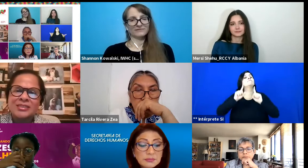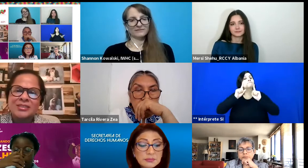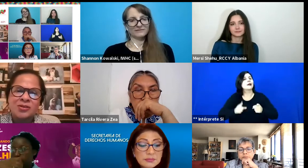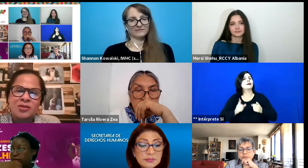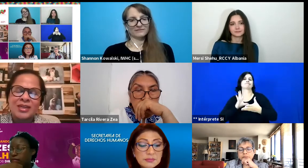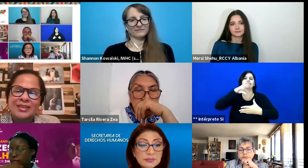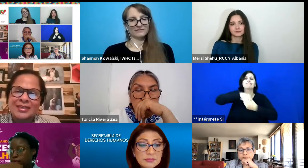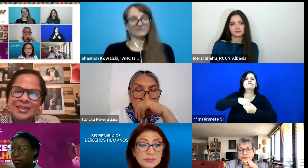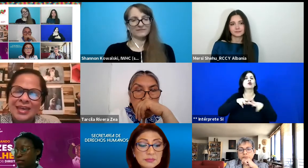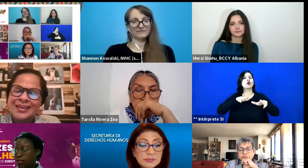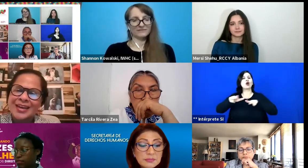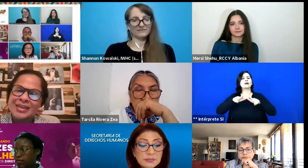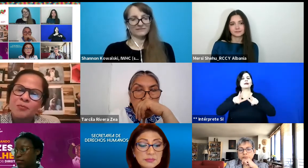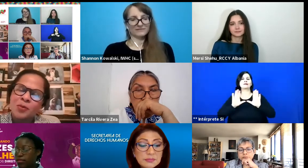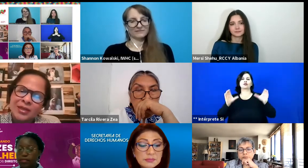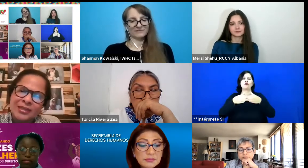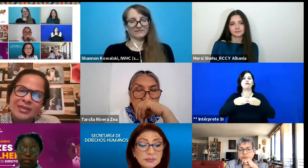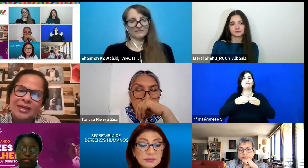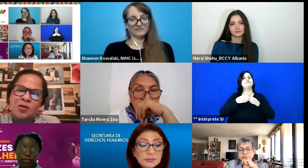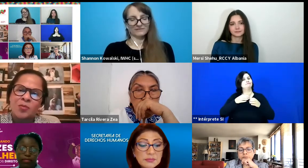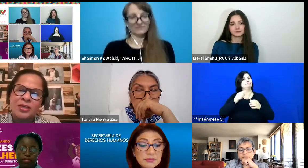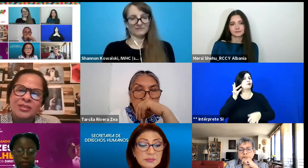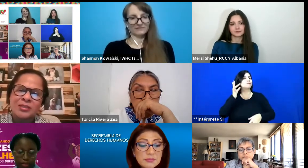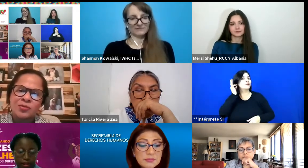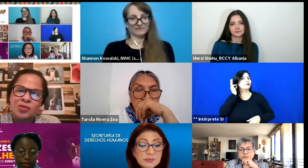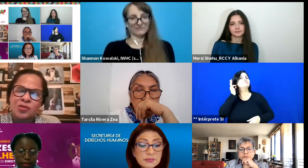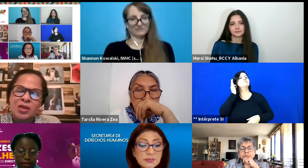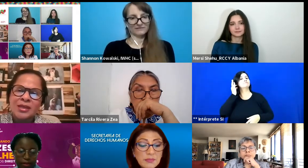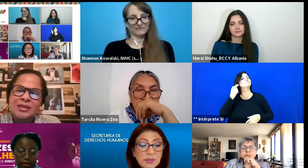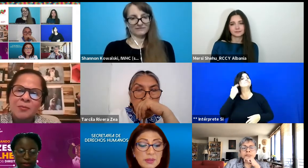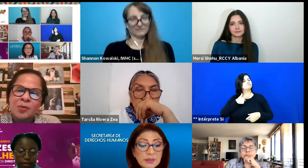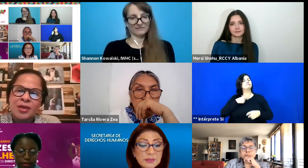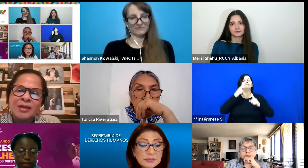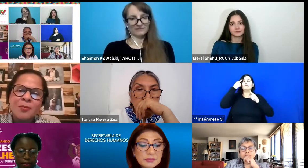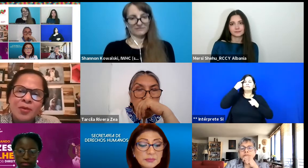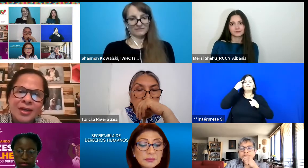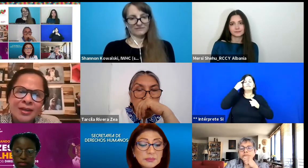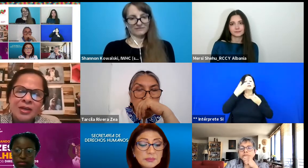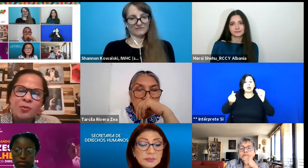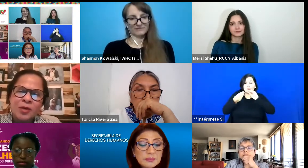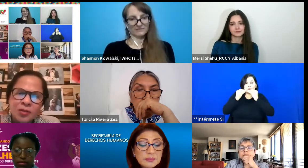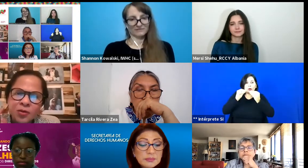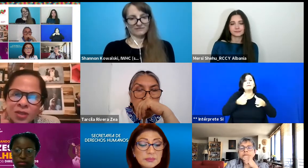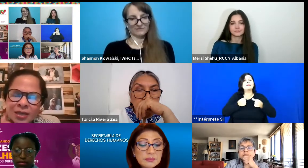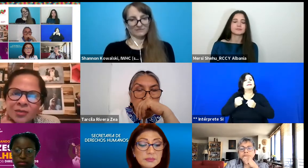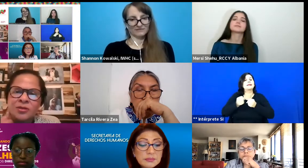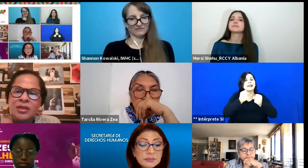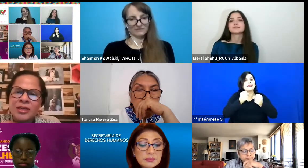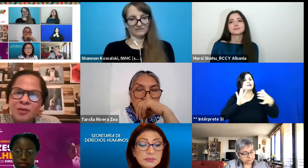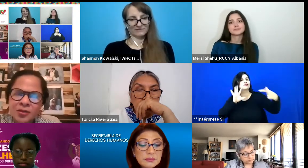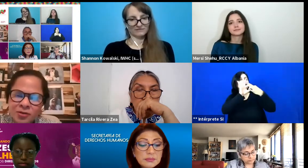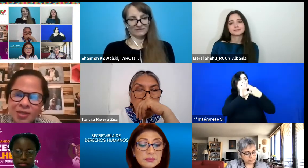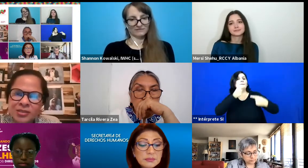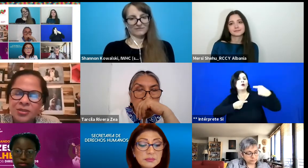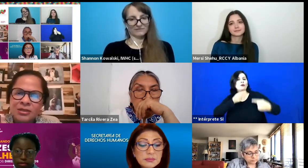una decisión estratégica y política como institución de poder poner nuestro oído